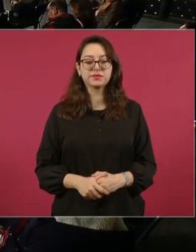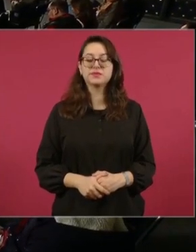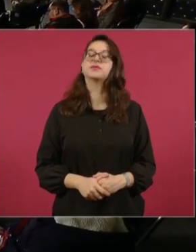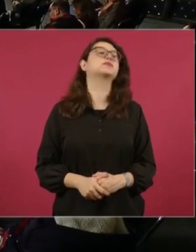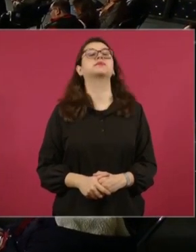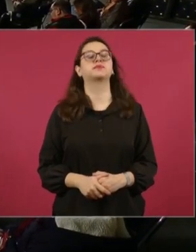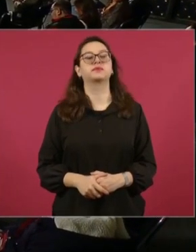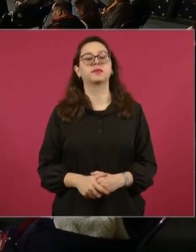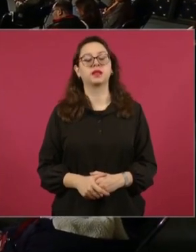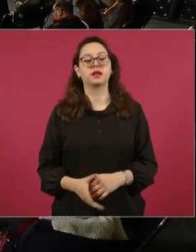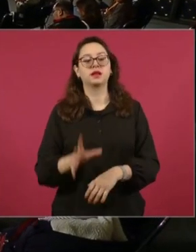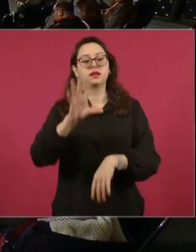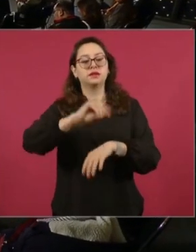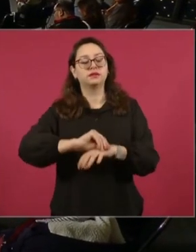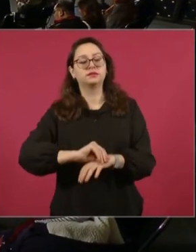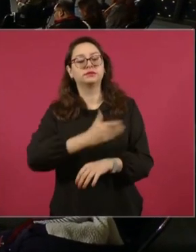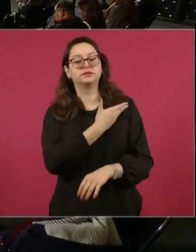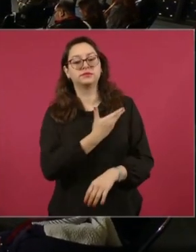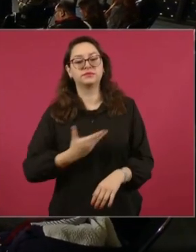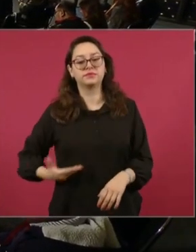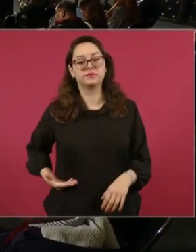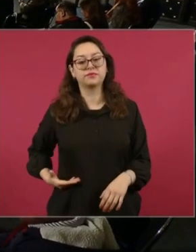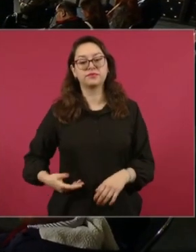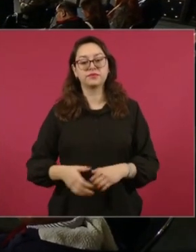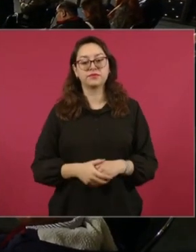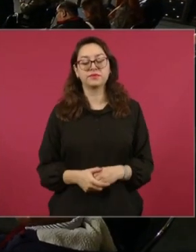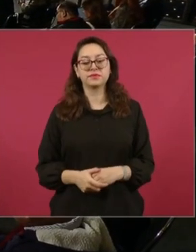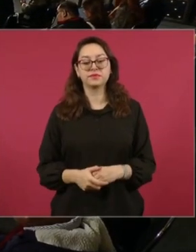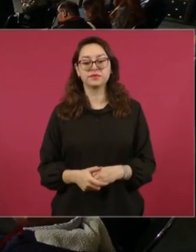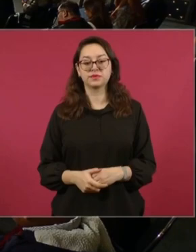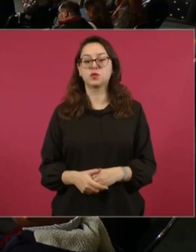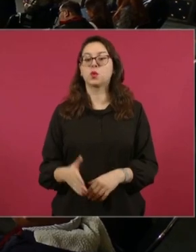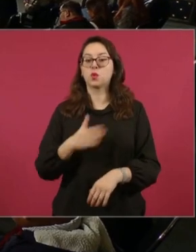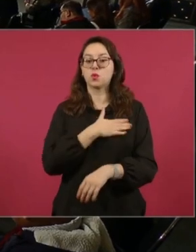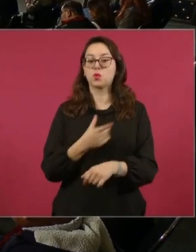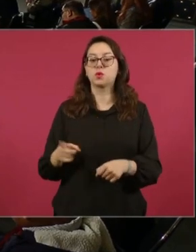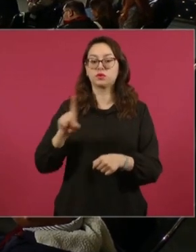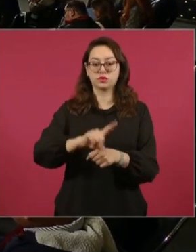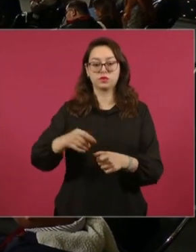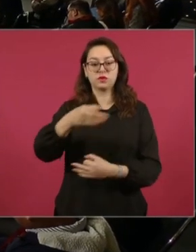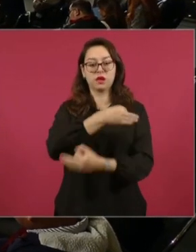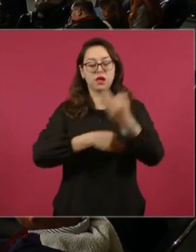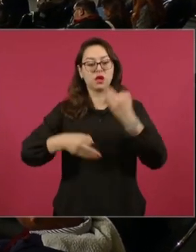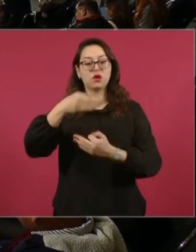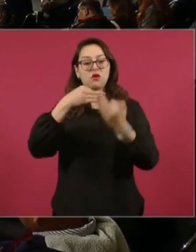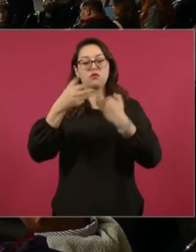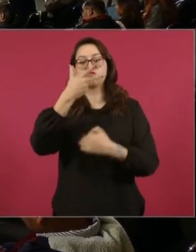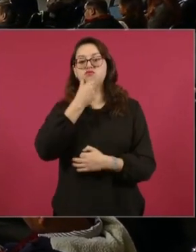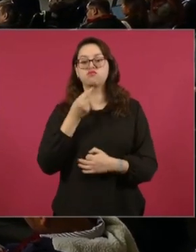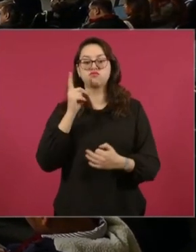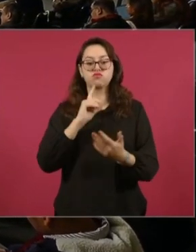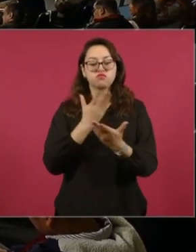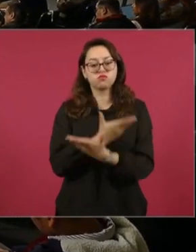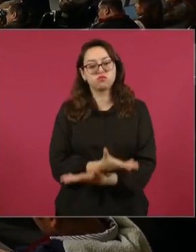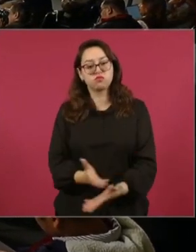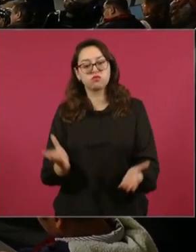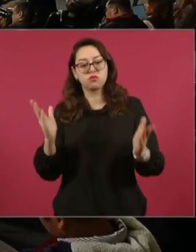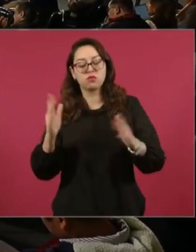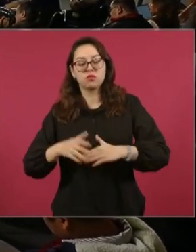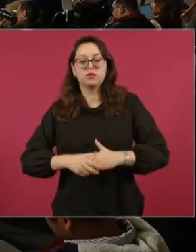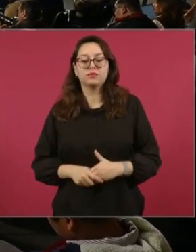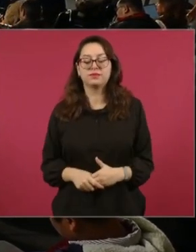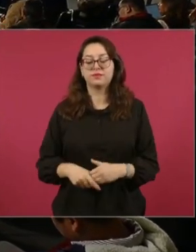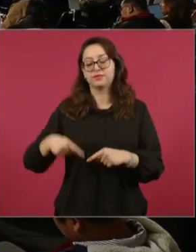Con su permiso, señor presidente, muy buenos días a todas y todos ustedes. Me sumo al deseo de este